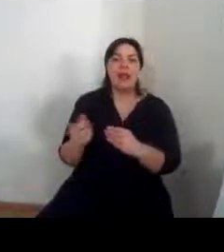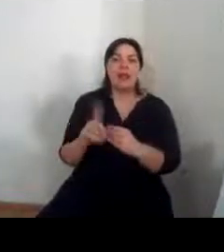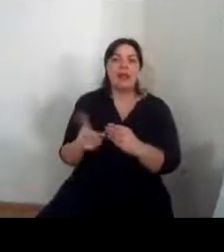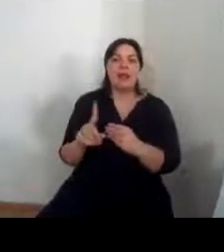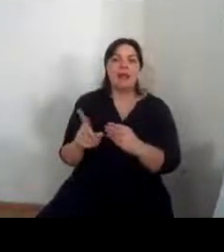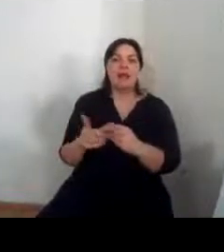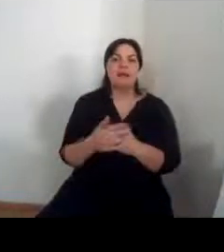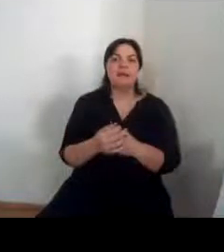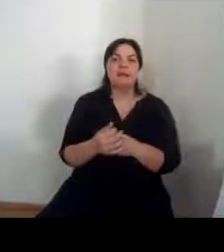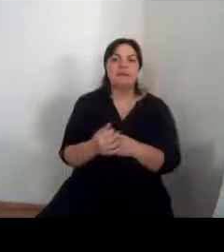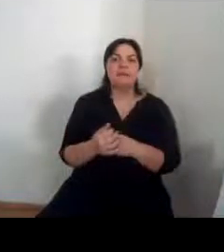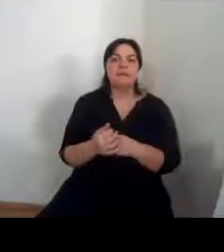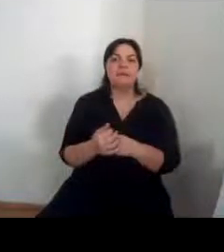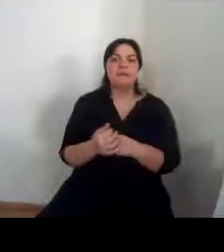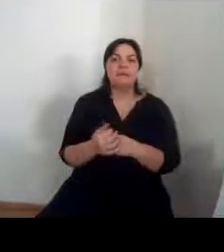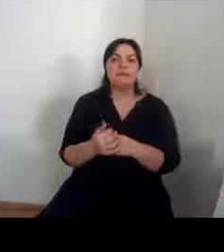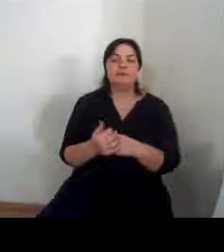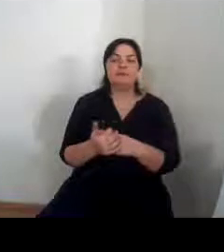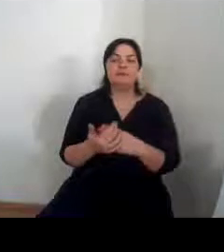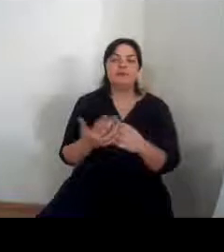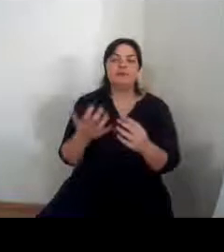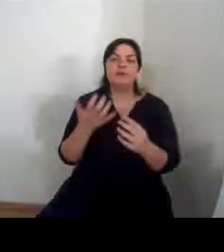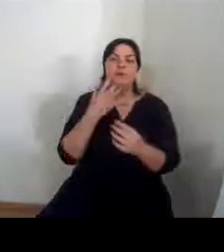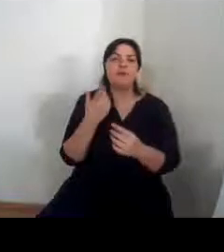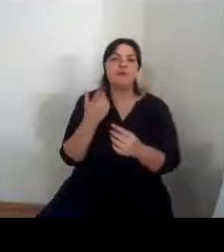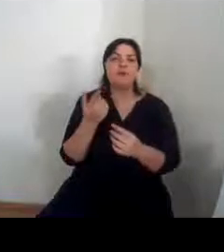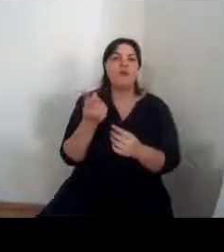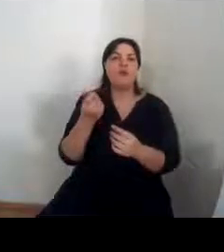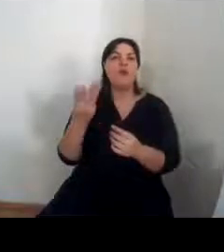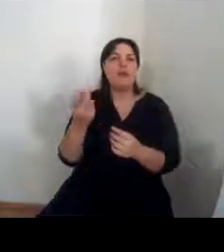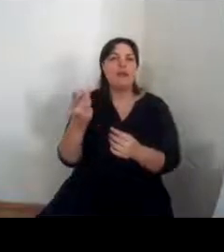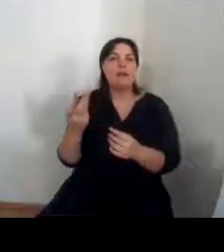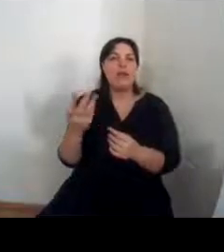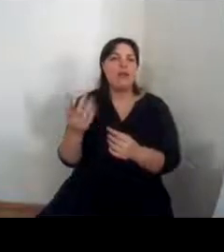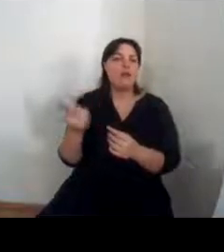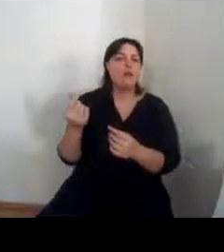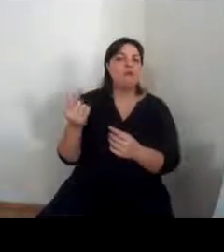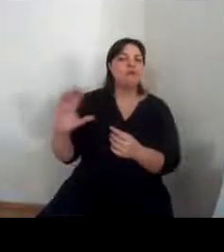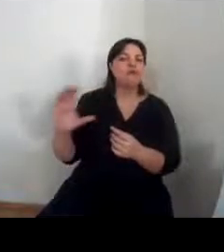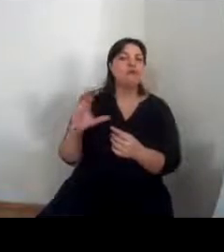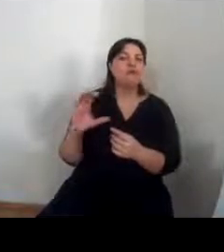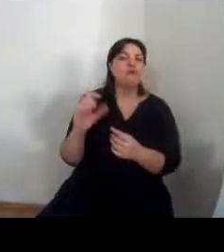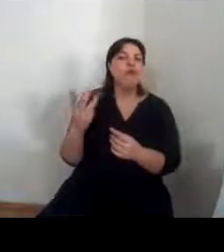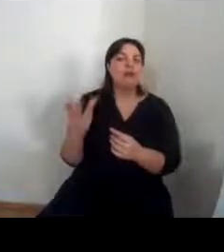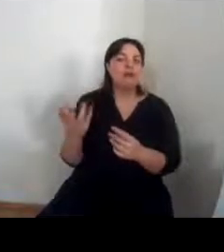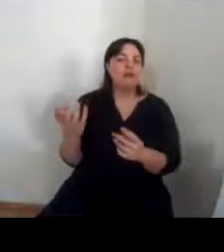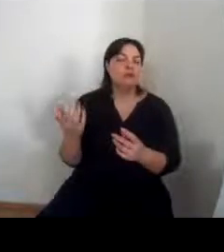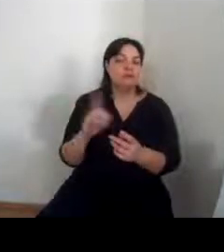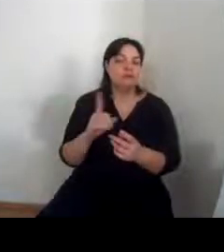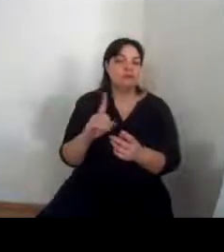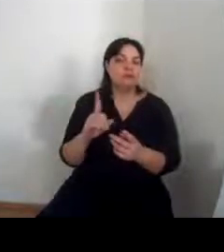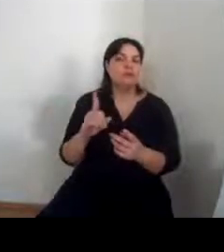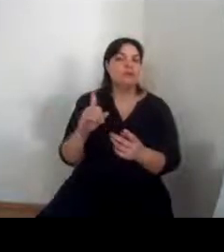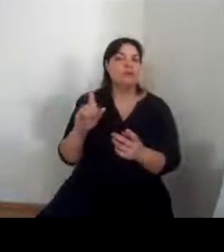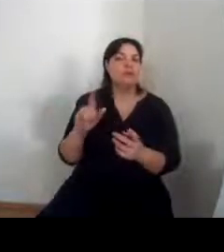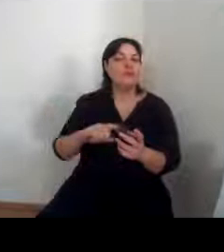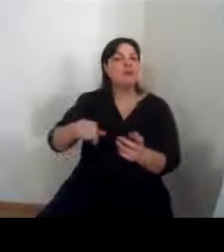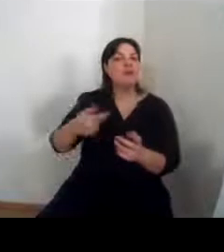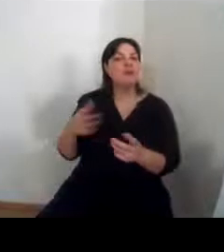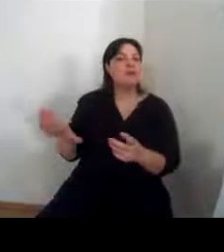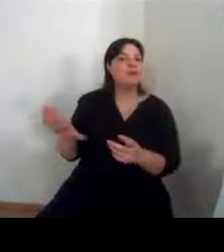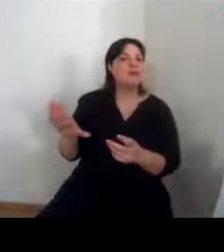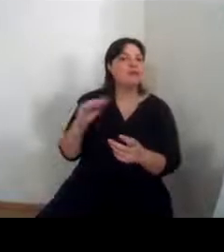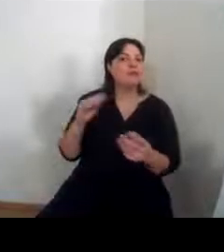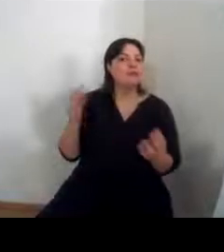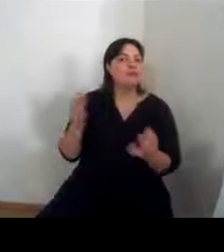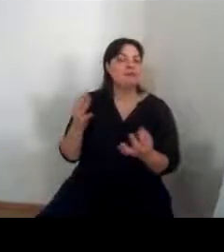de la cuestión de cantidades o de cuantías, pero no por ello entendemos que son